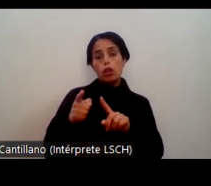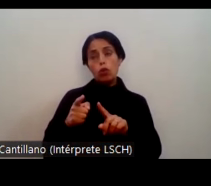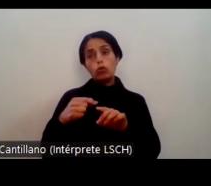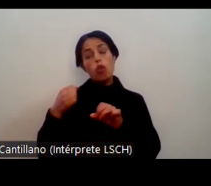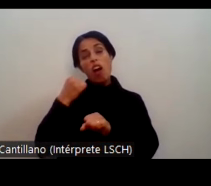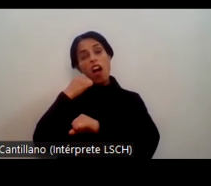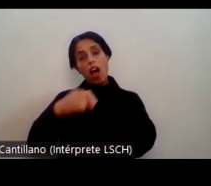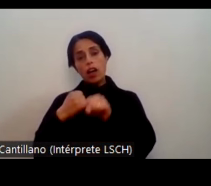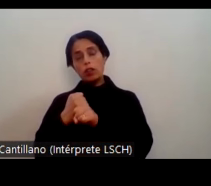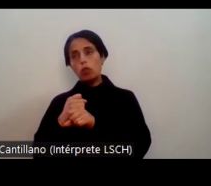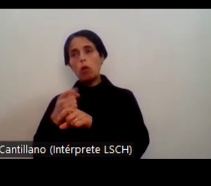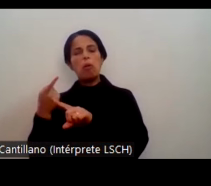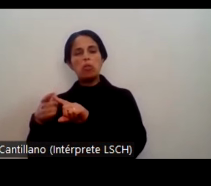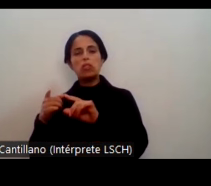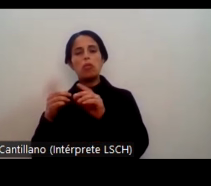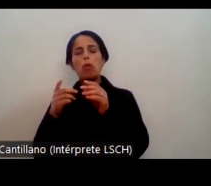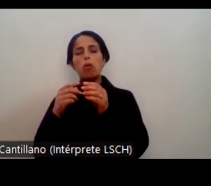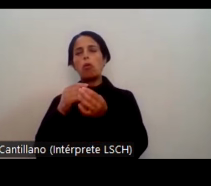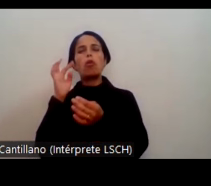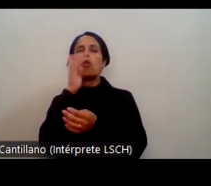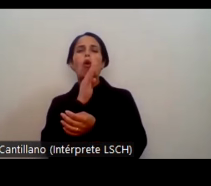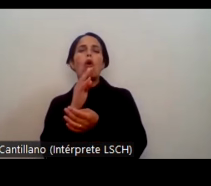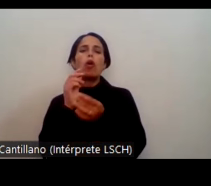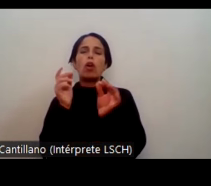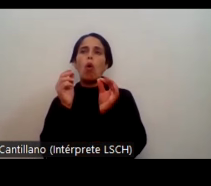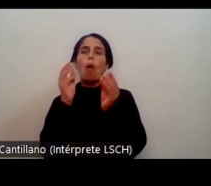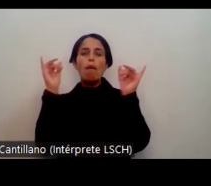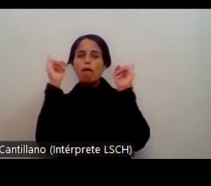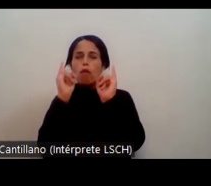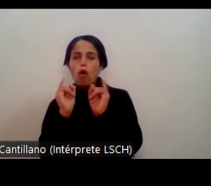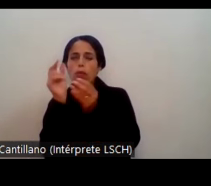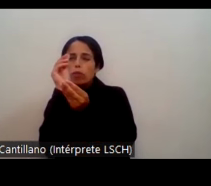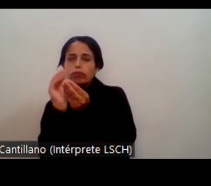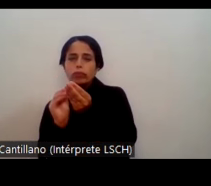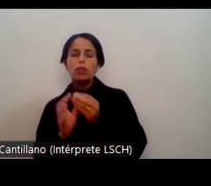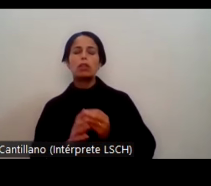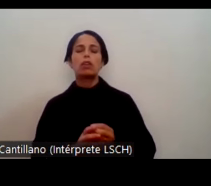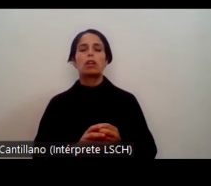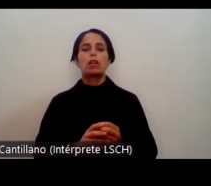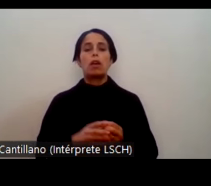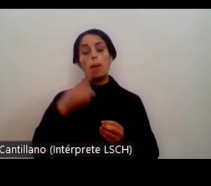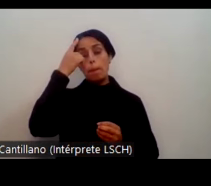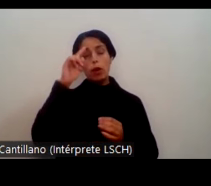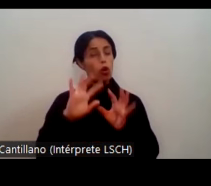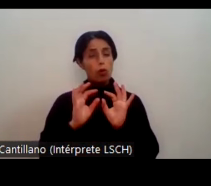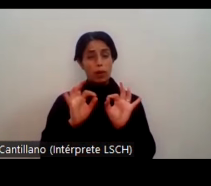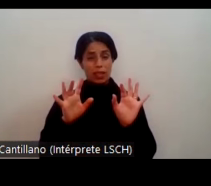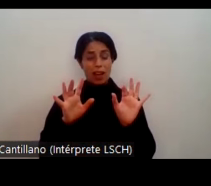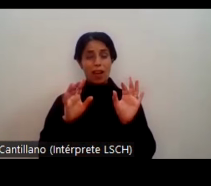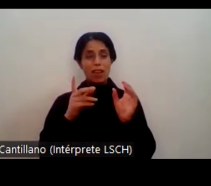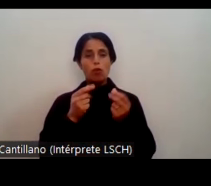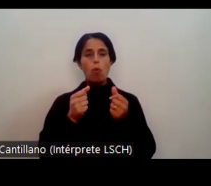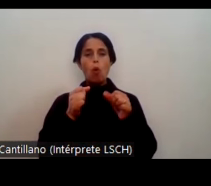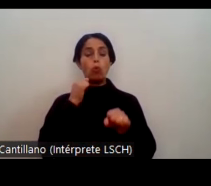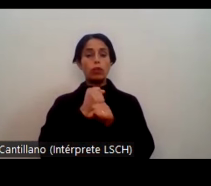circunstancias, otros siglos más tarde menos decorados, pero fundamentalmente su estructura compuesta de un tejido